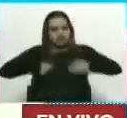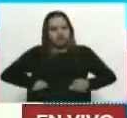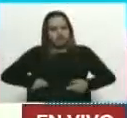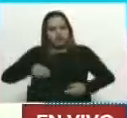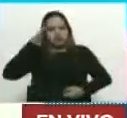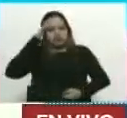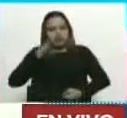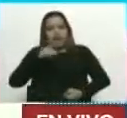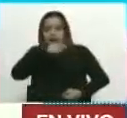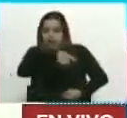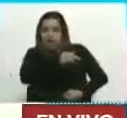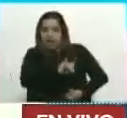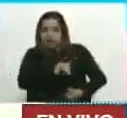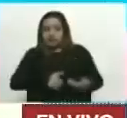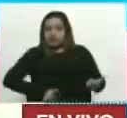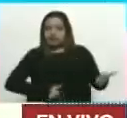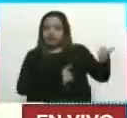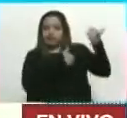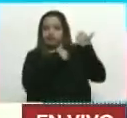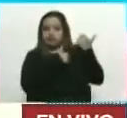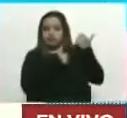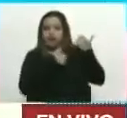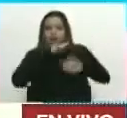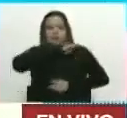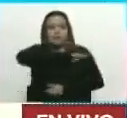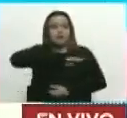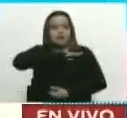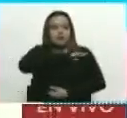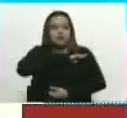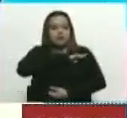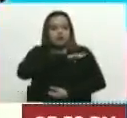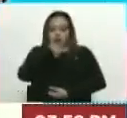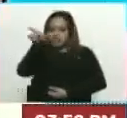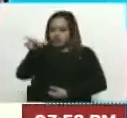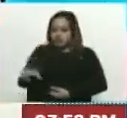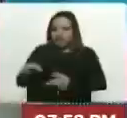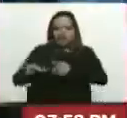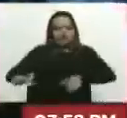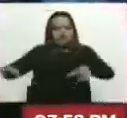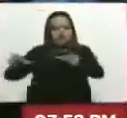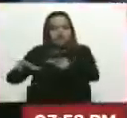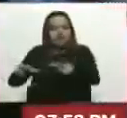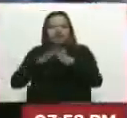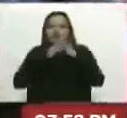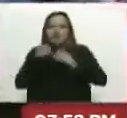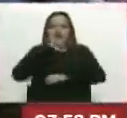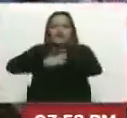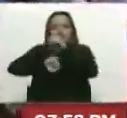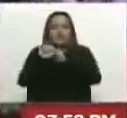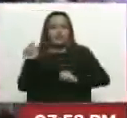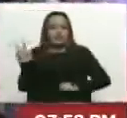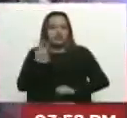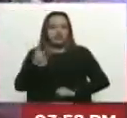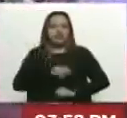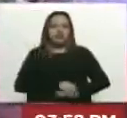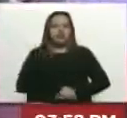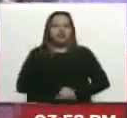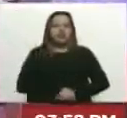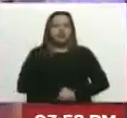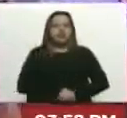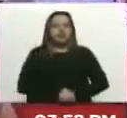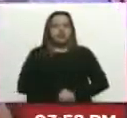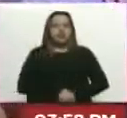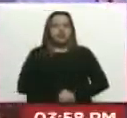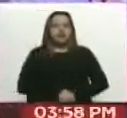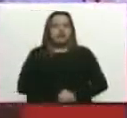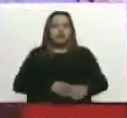ahí está su arma, su misión, su sitio y todo para defender a Venezuela.